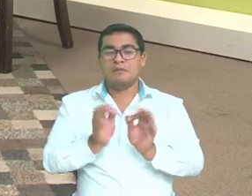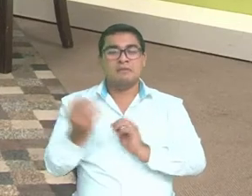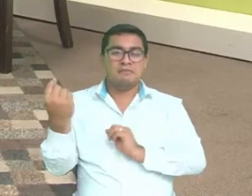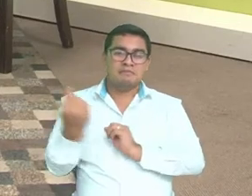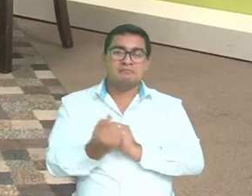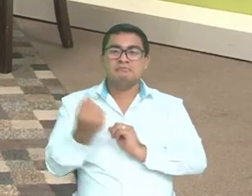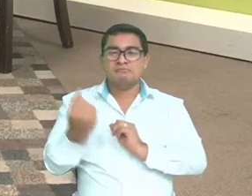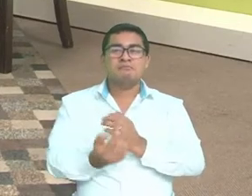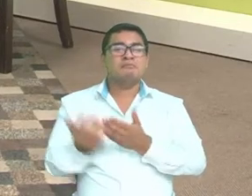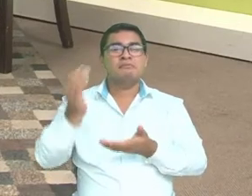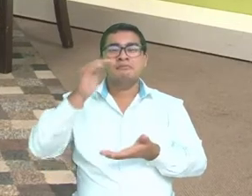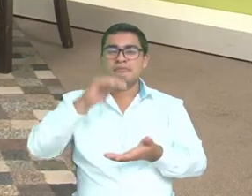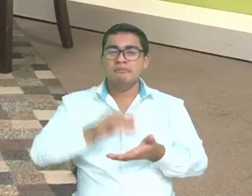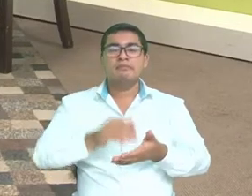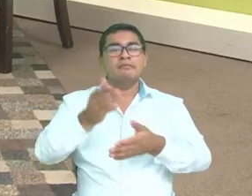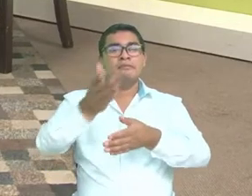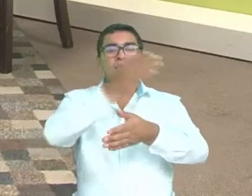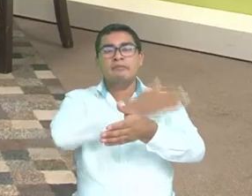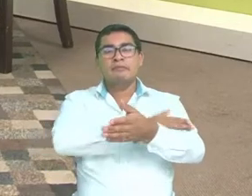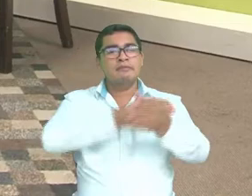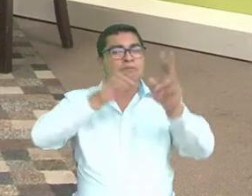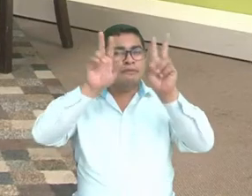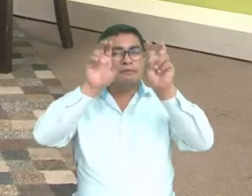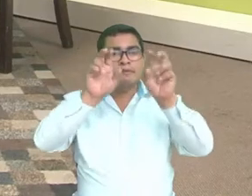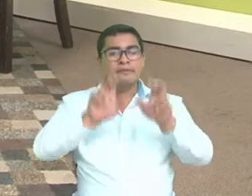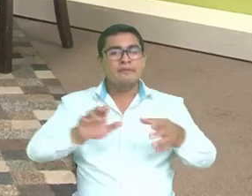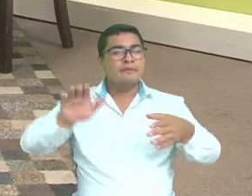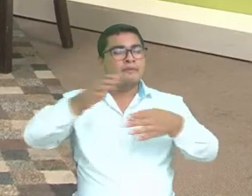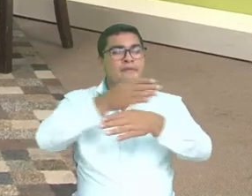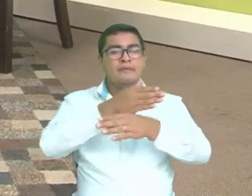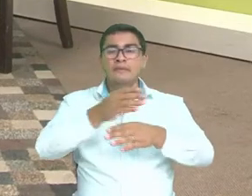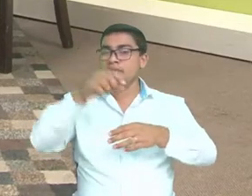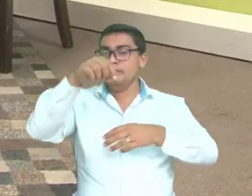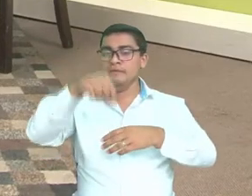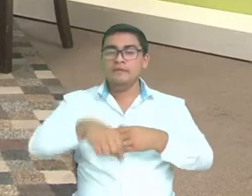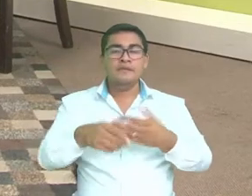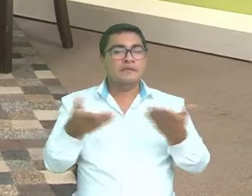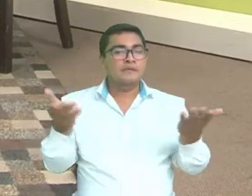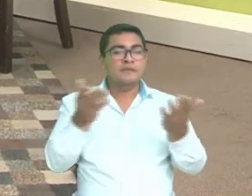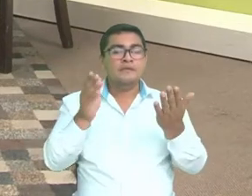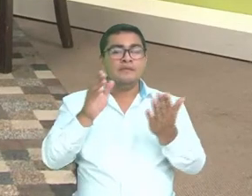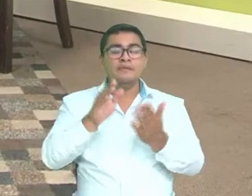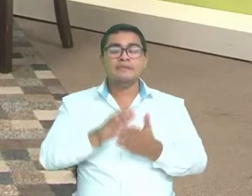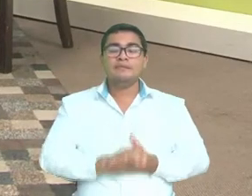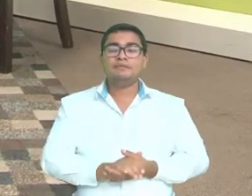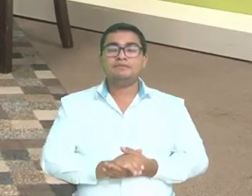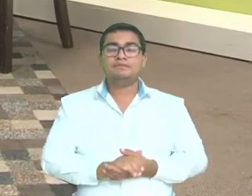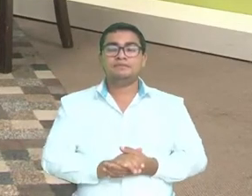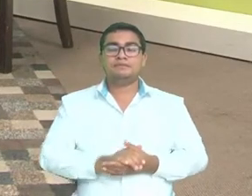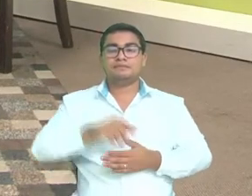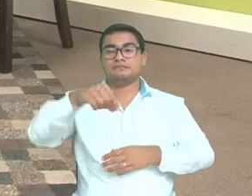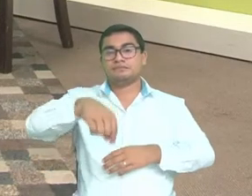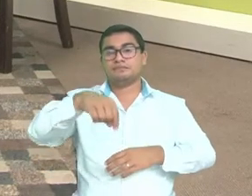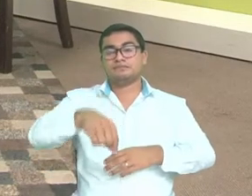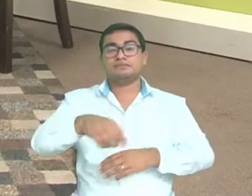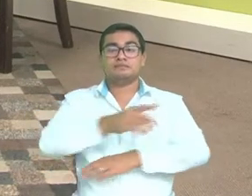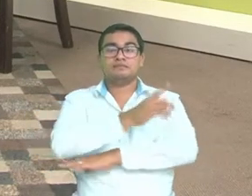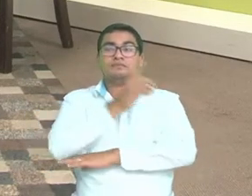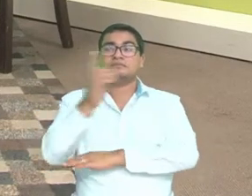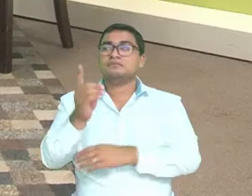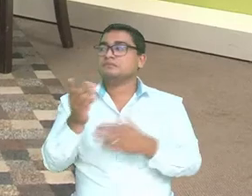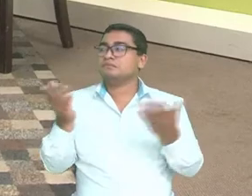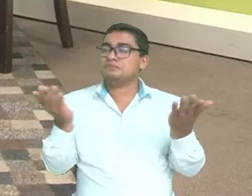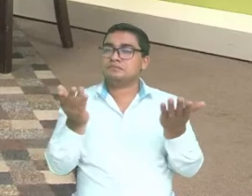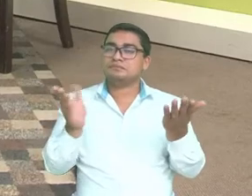hemos visto, hemos hablado de otros temas en este segmento. Y hoy, bueno, me dieron la oportunidad para abordar